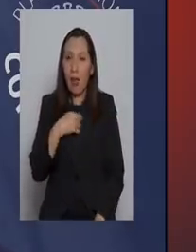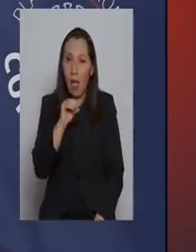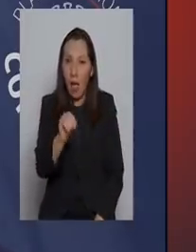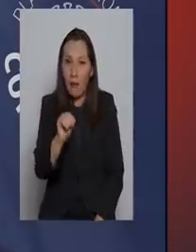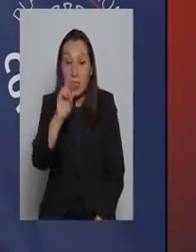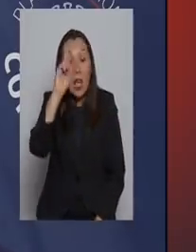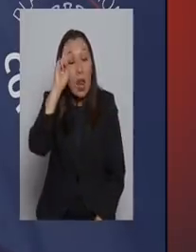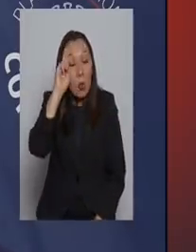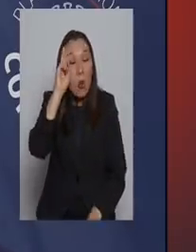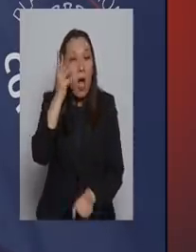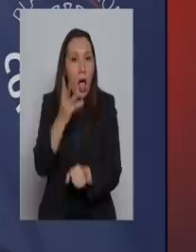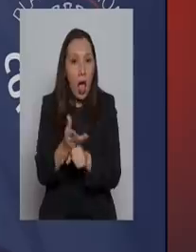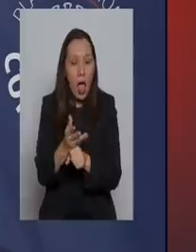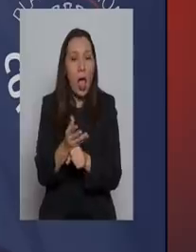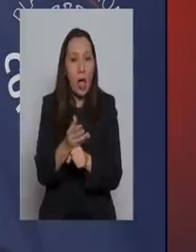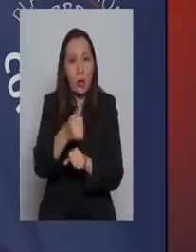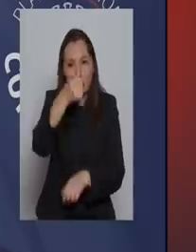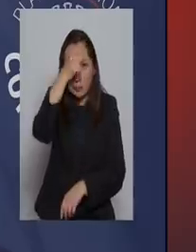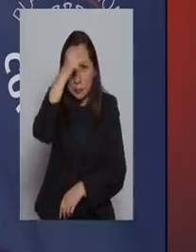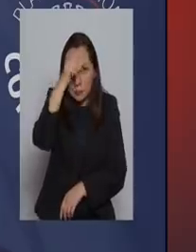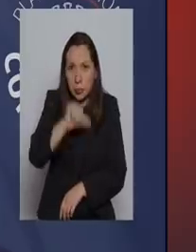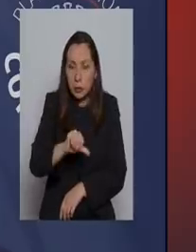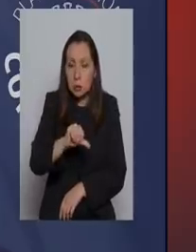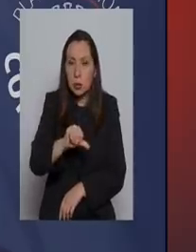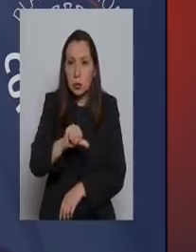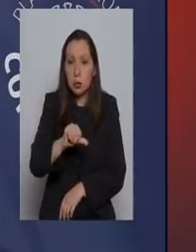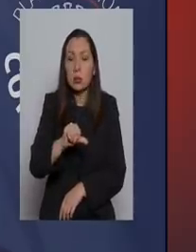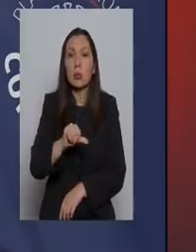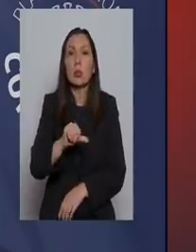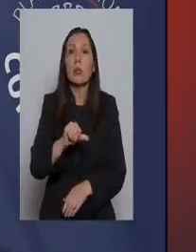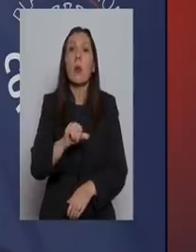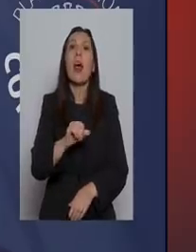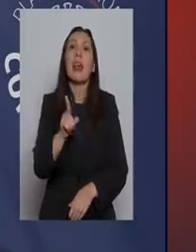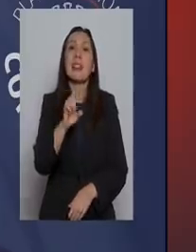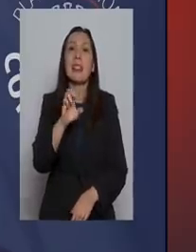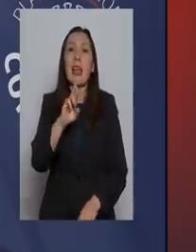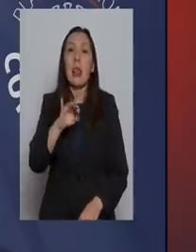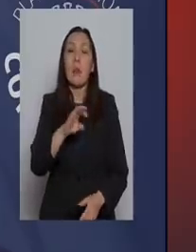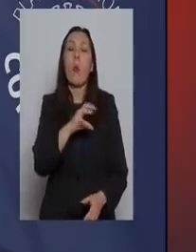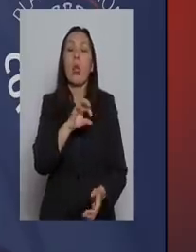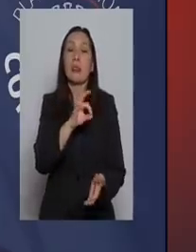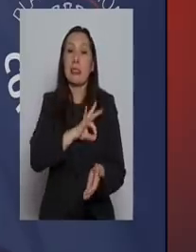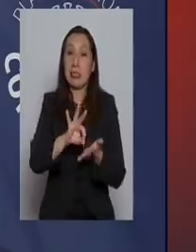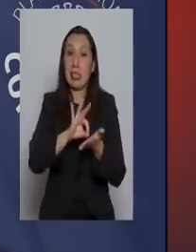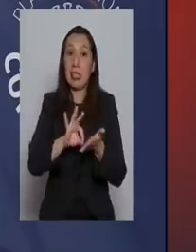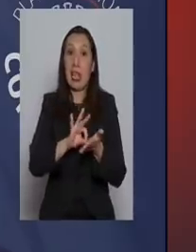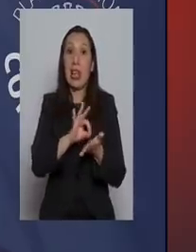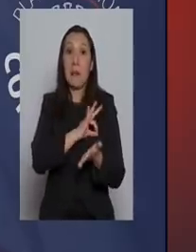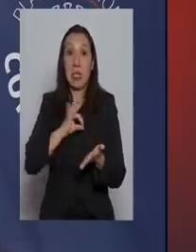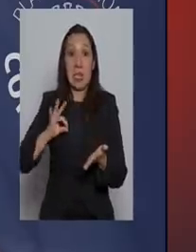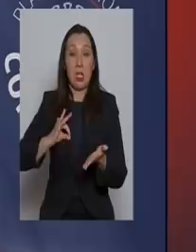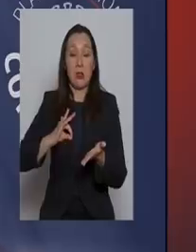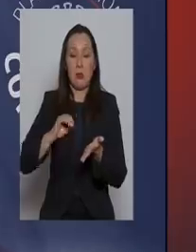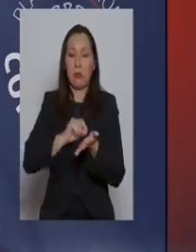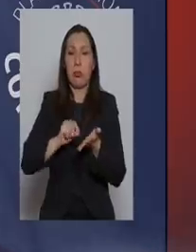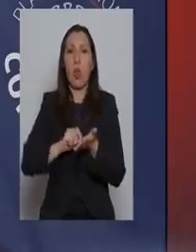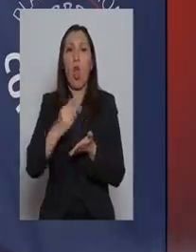recordarlo, tienen una pena por la Seremi de Salud en mérito del Código Sanitario